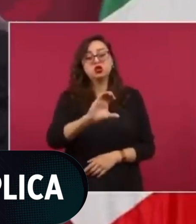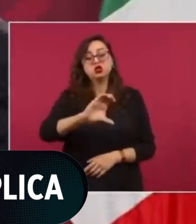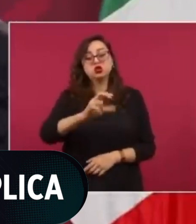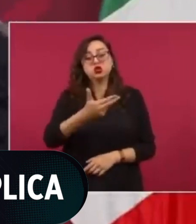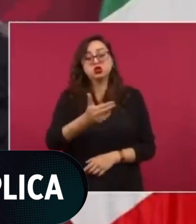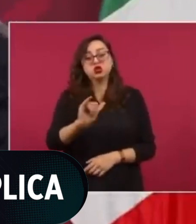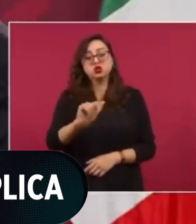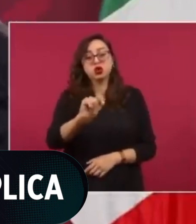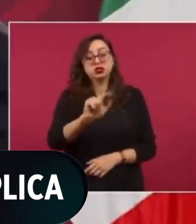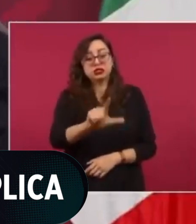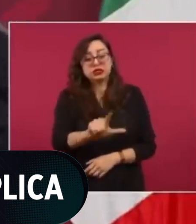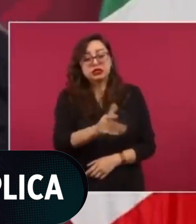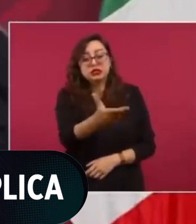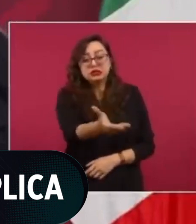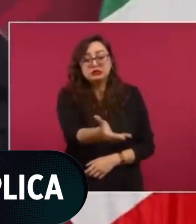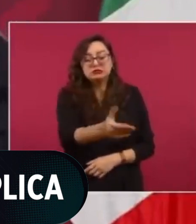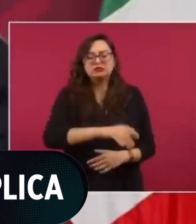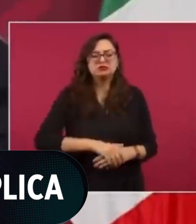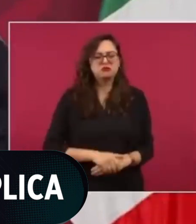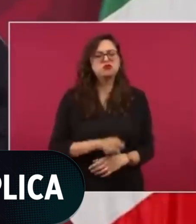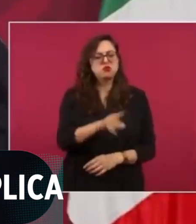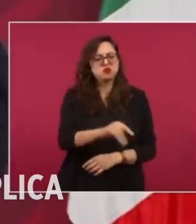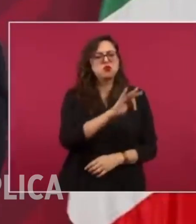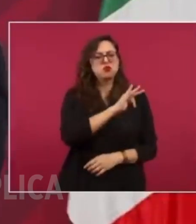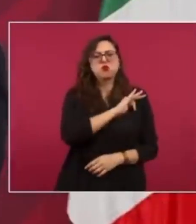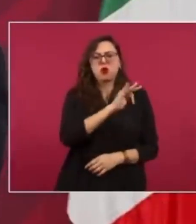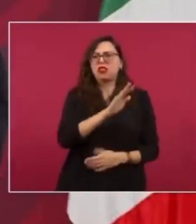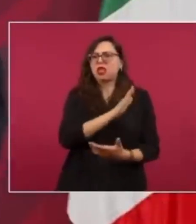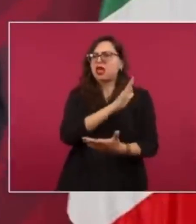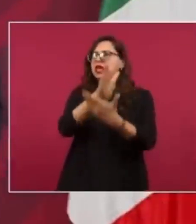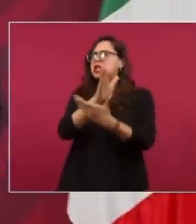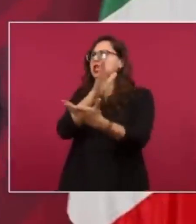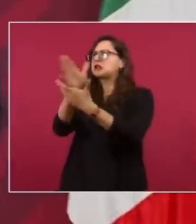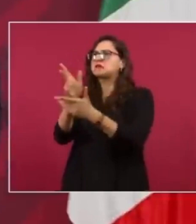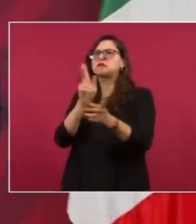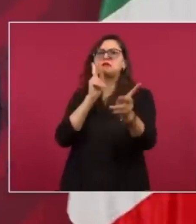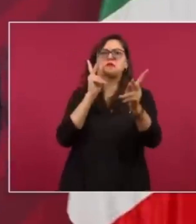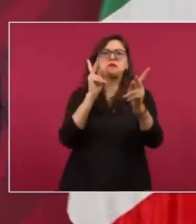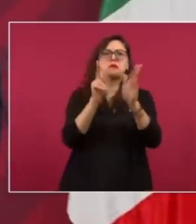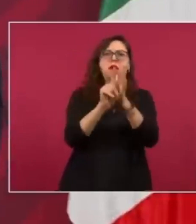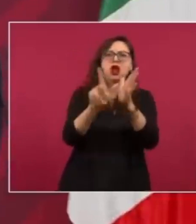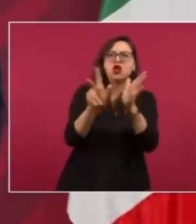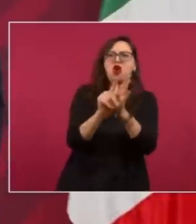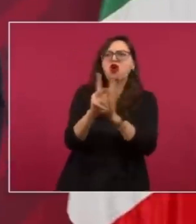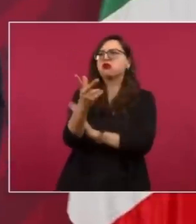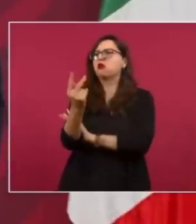pues que use otras tribunas